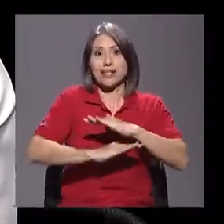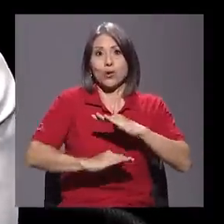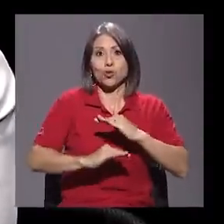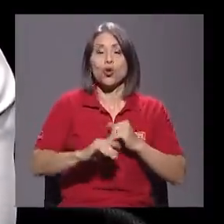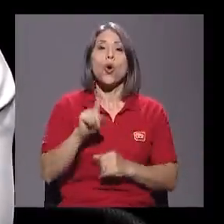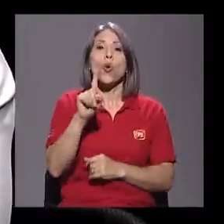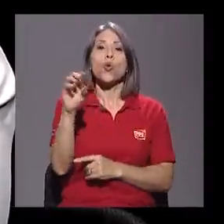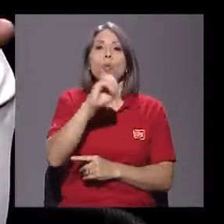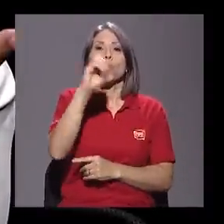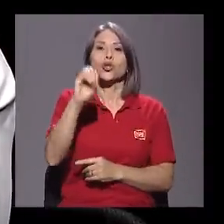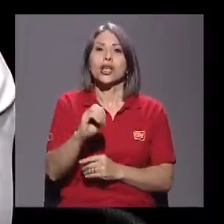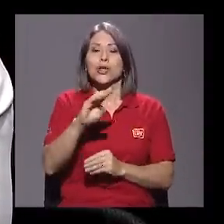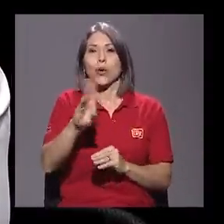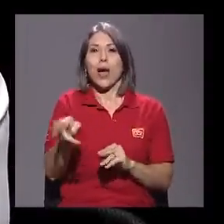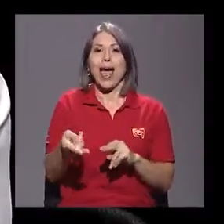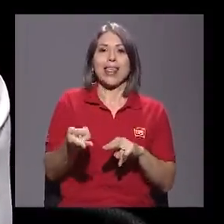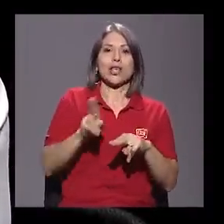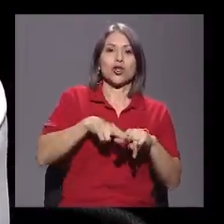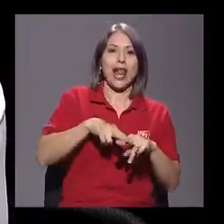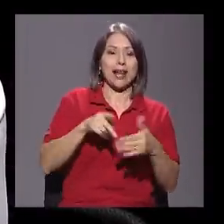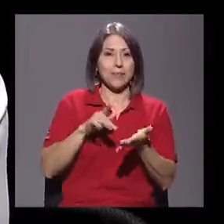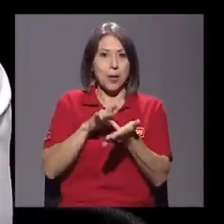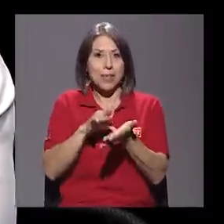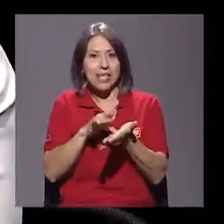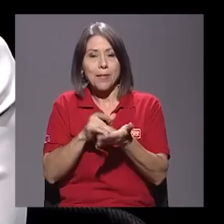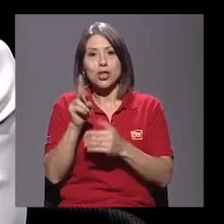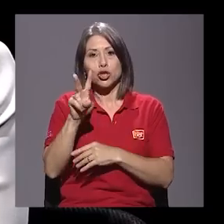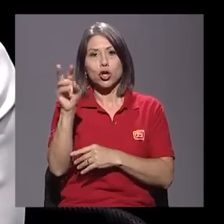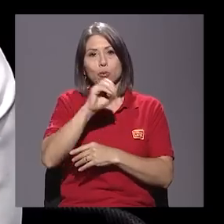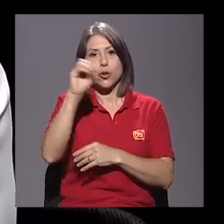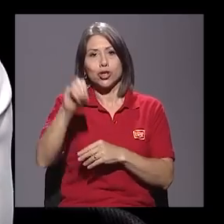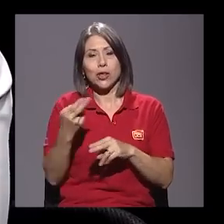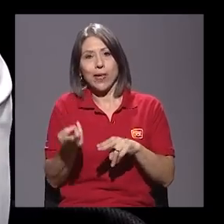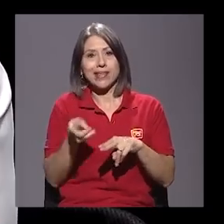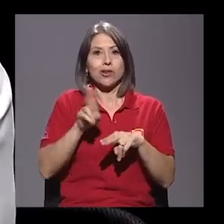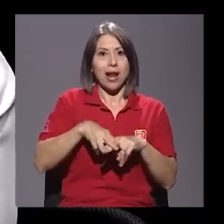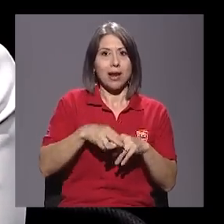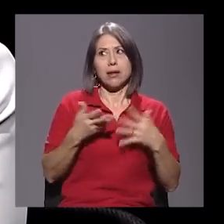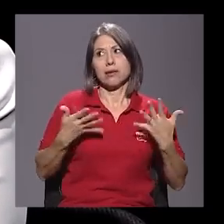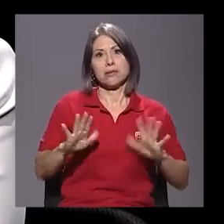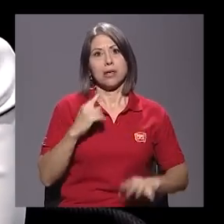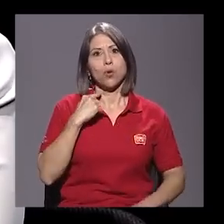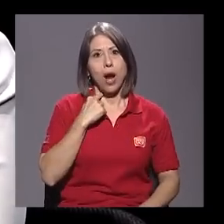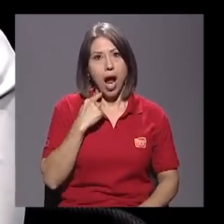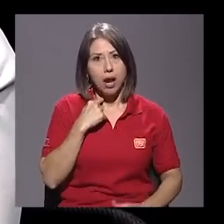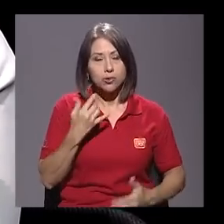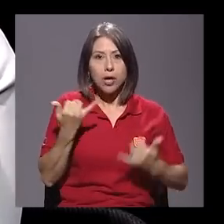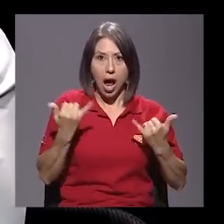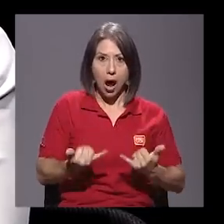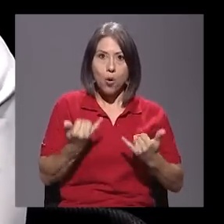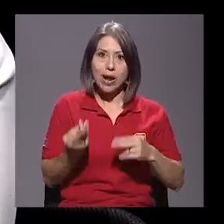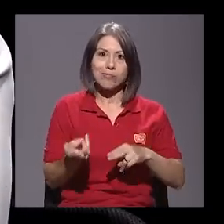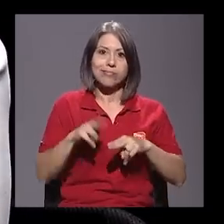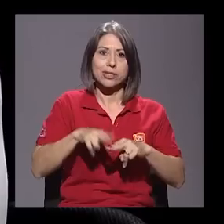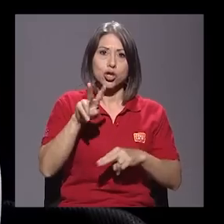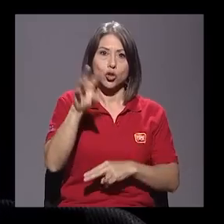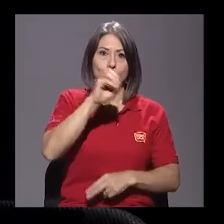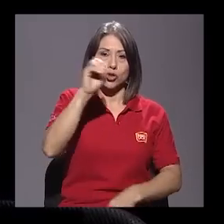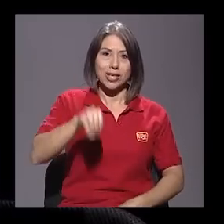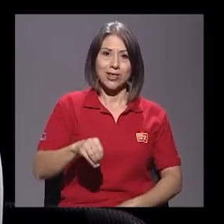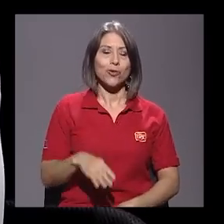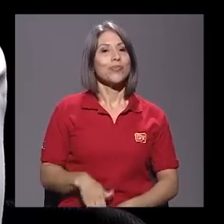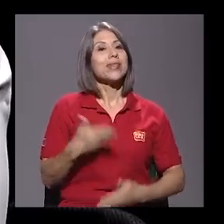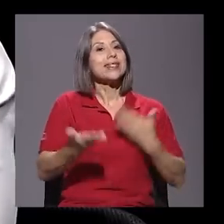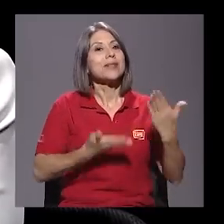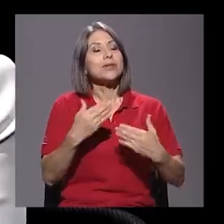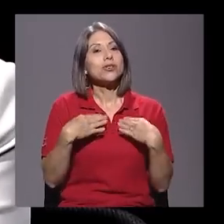1% adicional, en el caso de los medicamentos un 2% adicional, que ya son bastante caros, bueno, ahora un 2%, en el caso de los servicios de salud